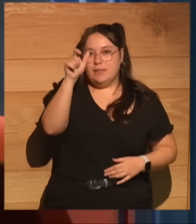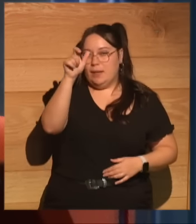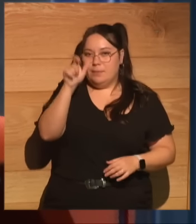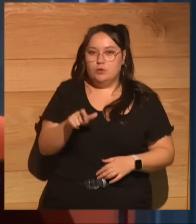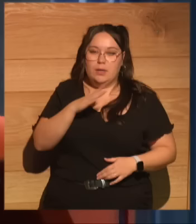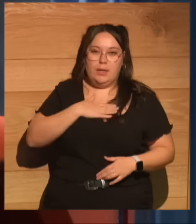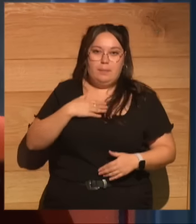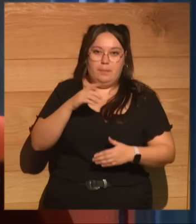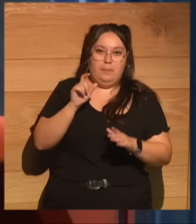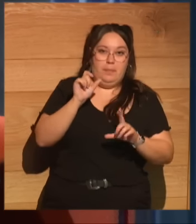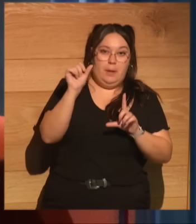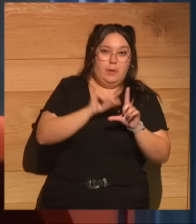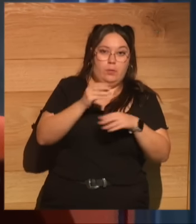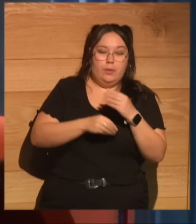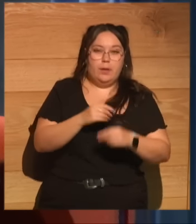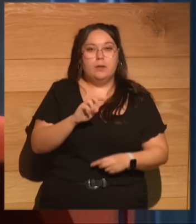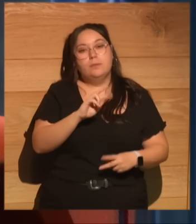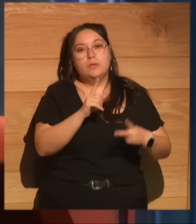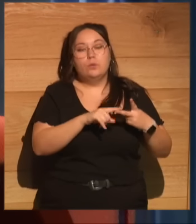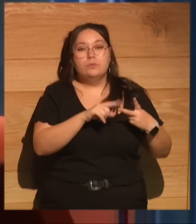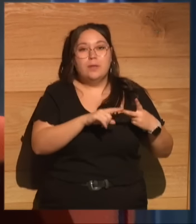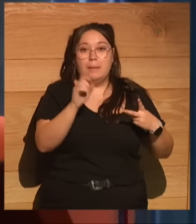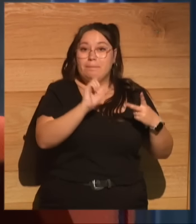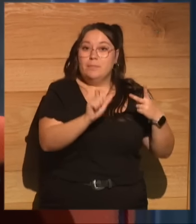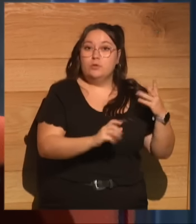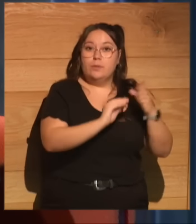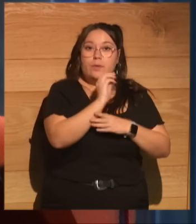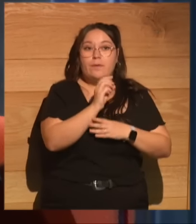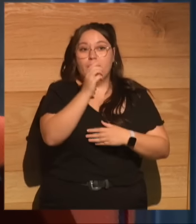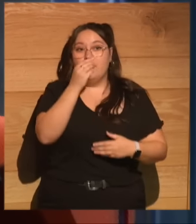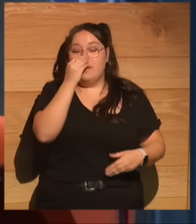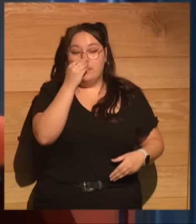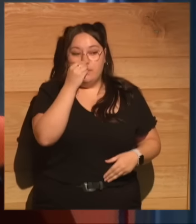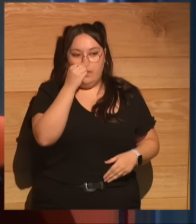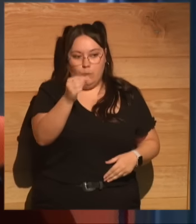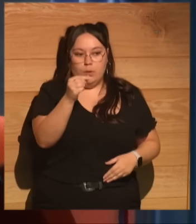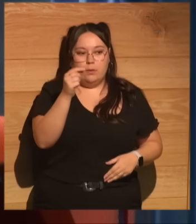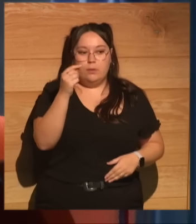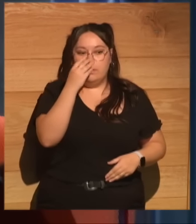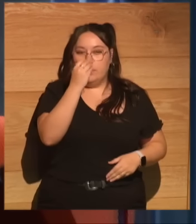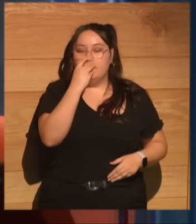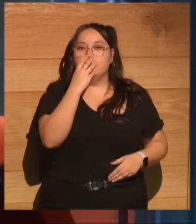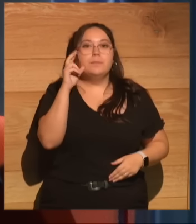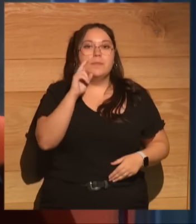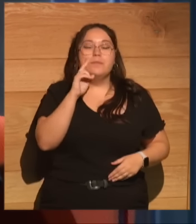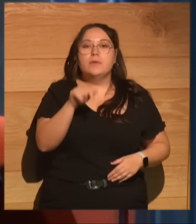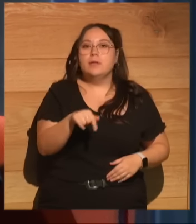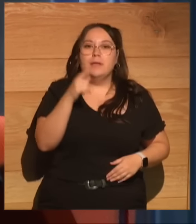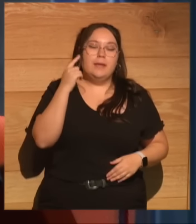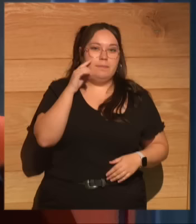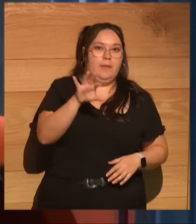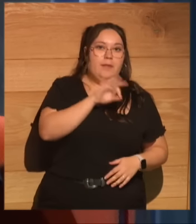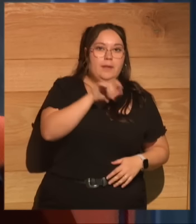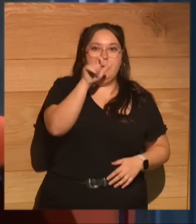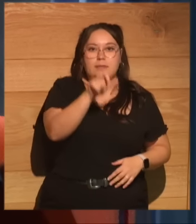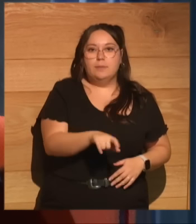película. Uh-huh. La segunda explicación es del productor, que dijo, vi Frankenweenie y decidí que este era el tío